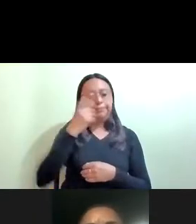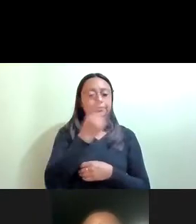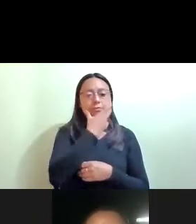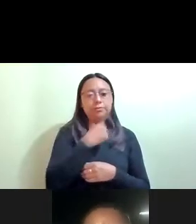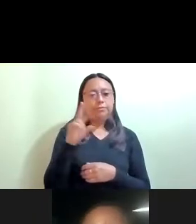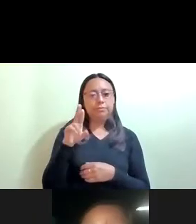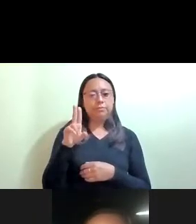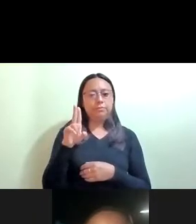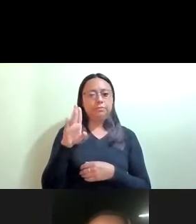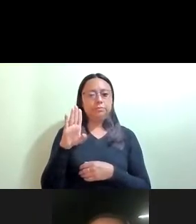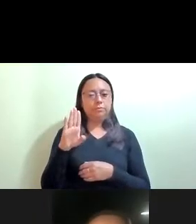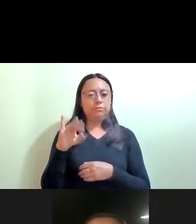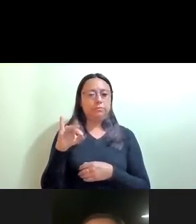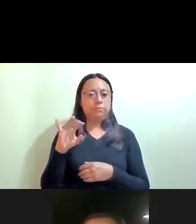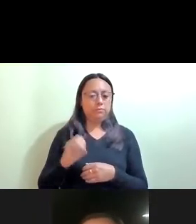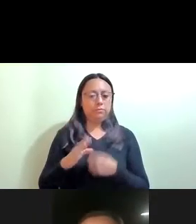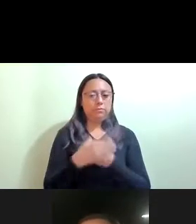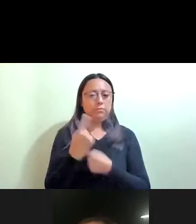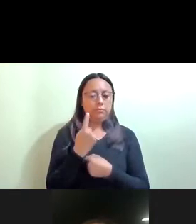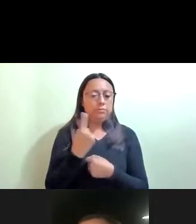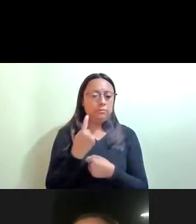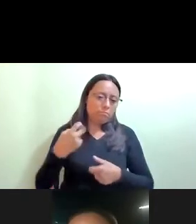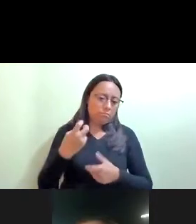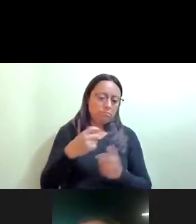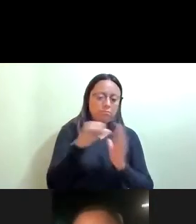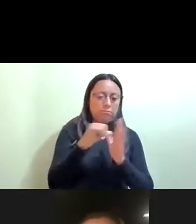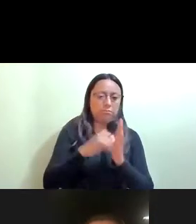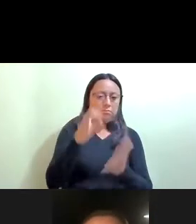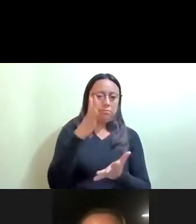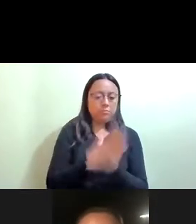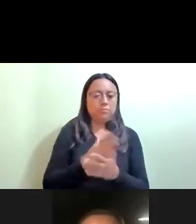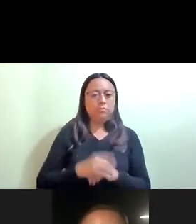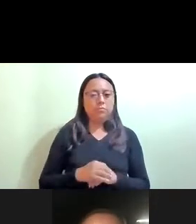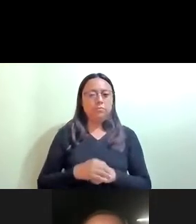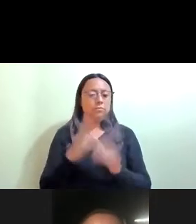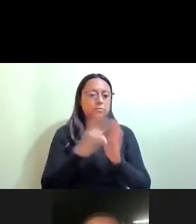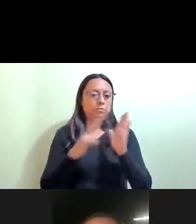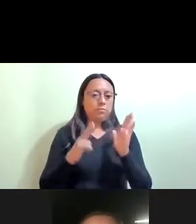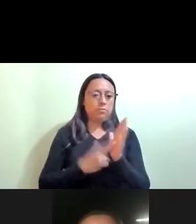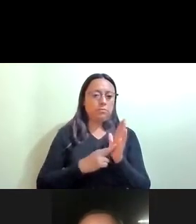duda, porque es un artículo único, entonces en términos del reglamento no admitiría reservas